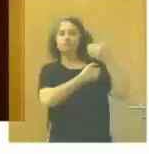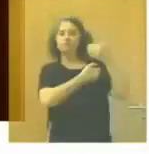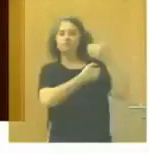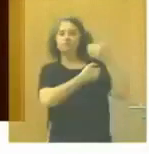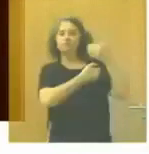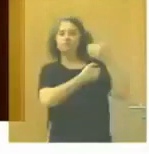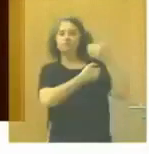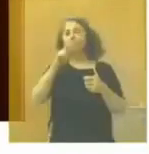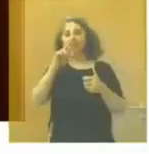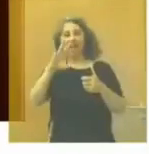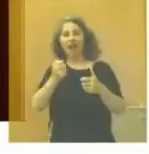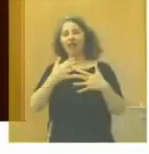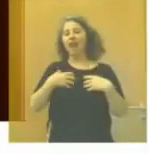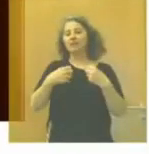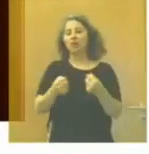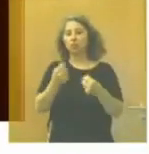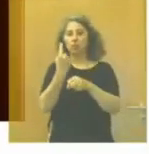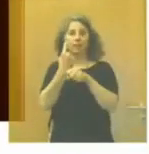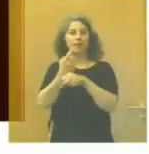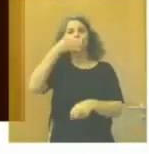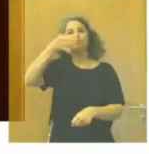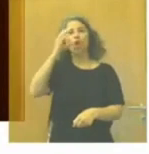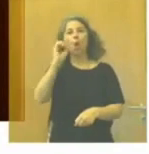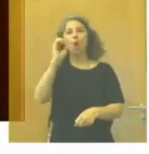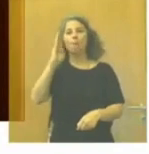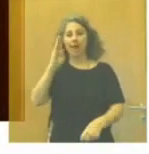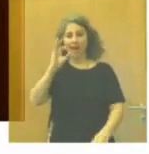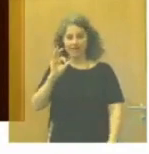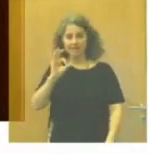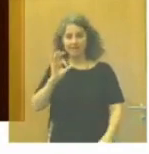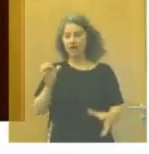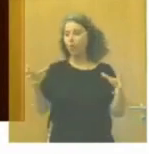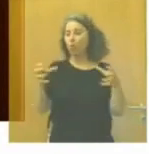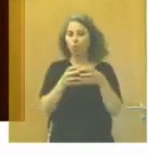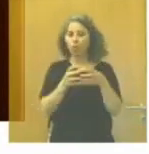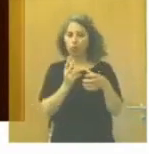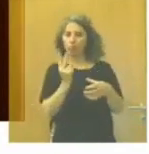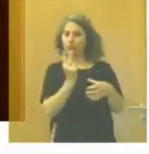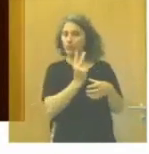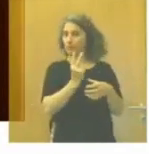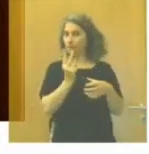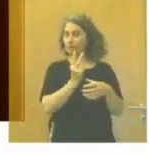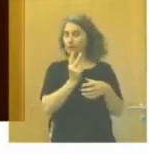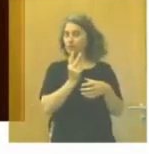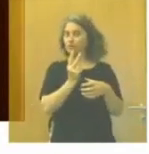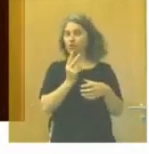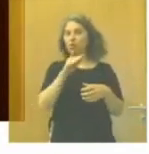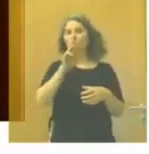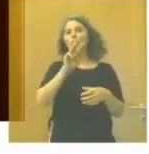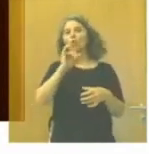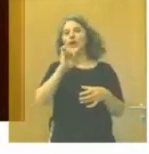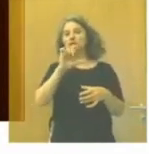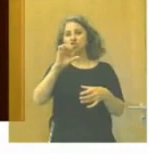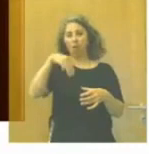Panamericana de la Salud. Comenzamos con la exposición de OPS, que será realizada de manera conjunta por Wilson